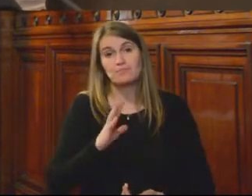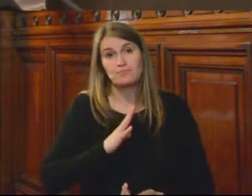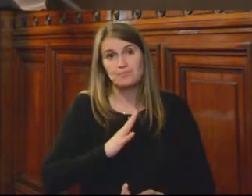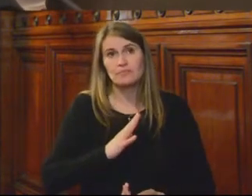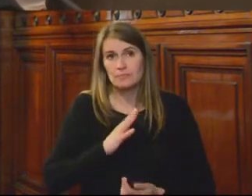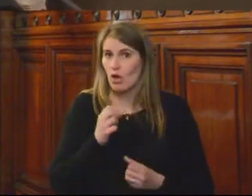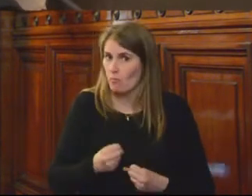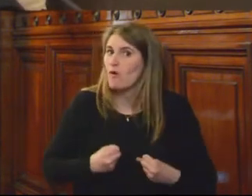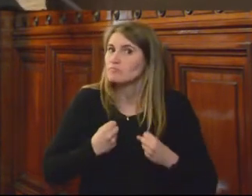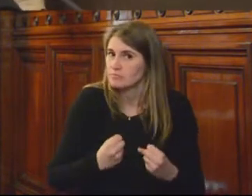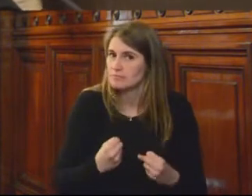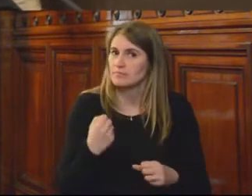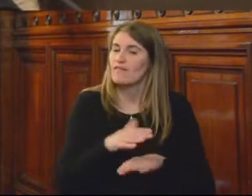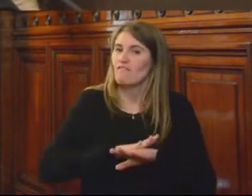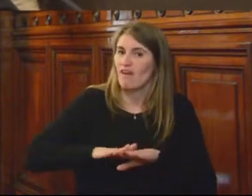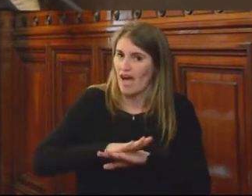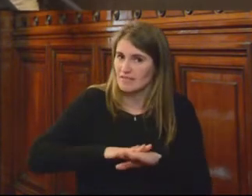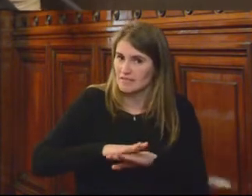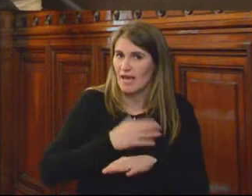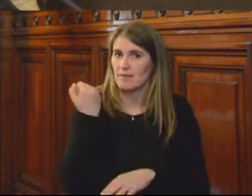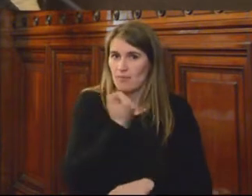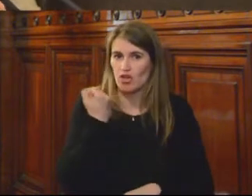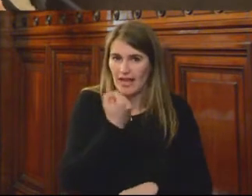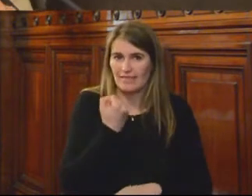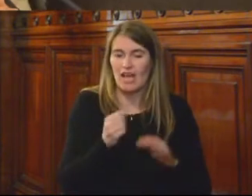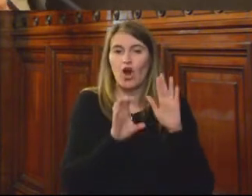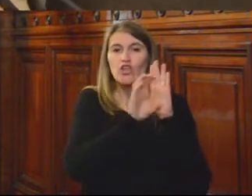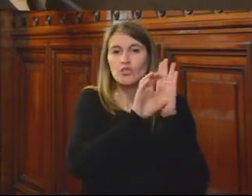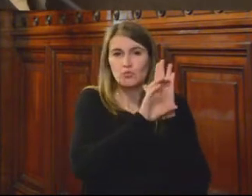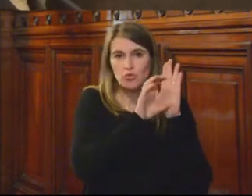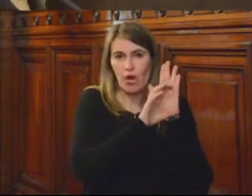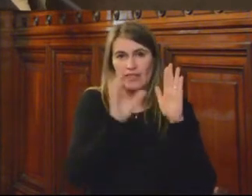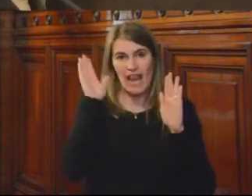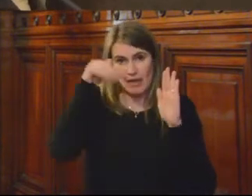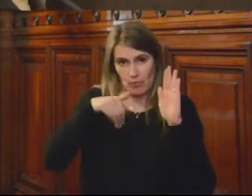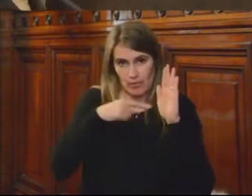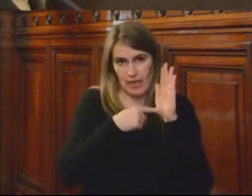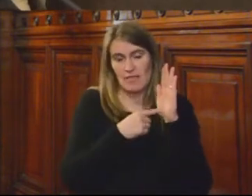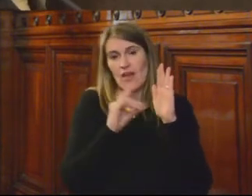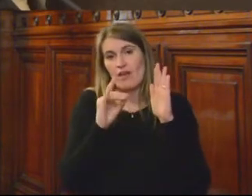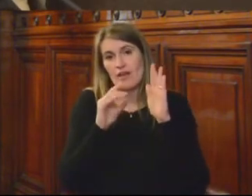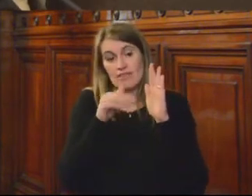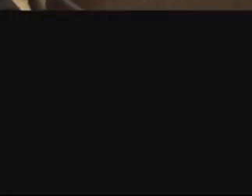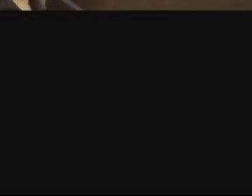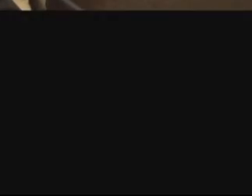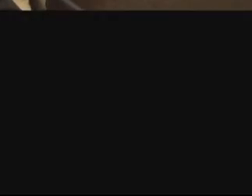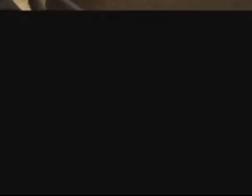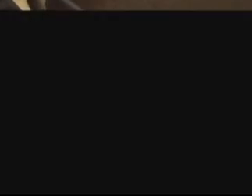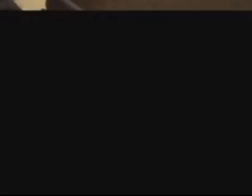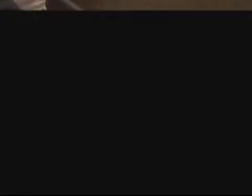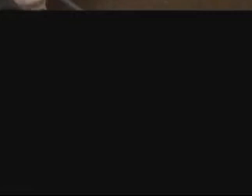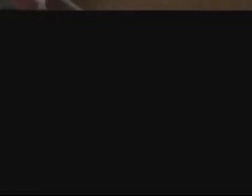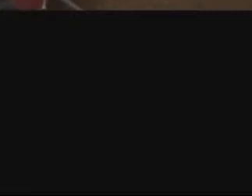acento fundamental o su base fundamental en esta Constitución, la Constitución de la República Bolivariana de Venezuela, aprobada en el